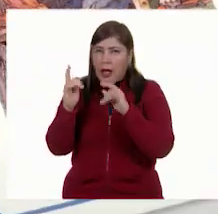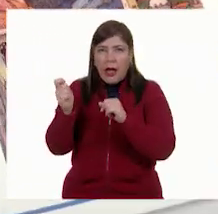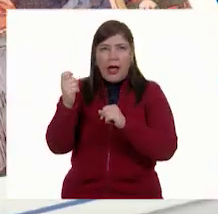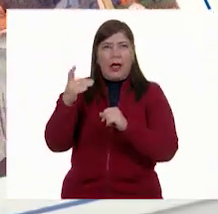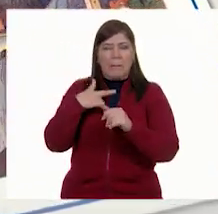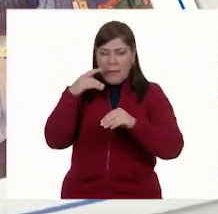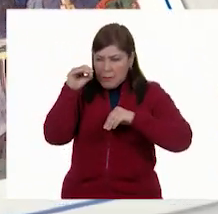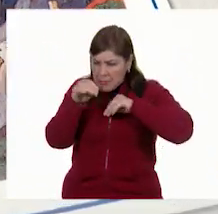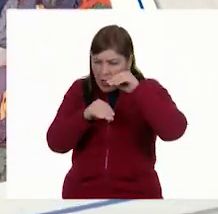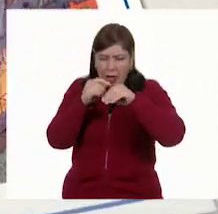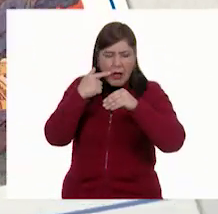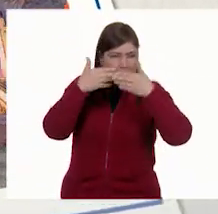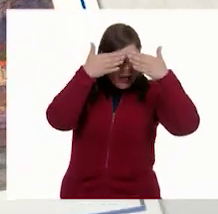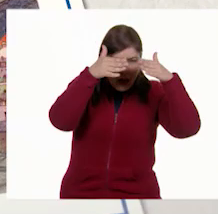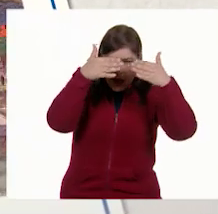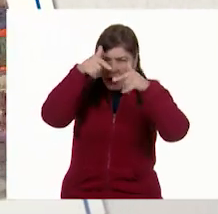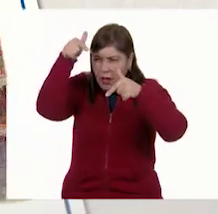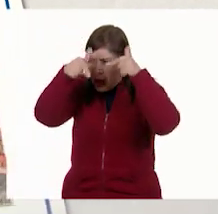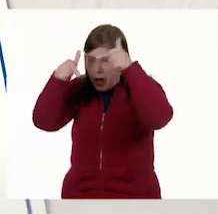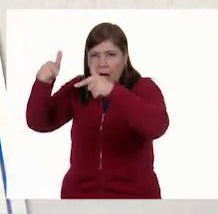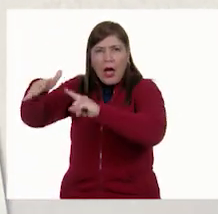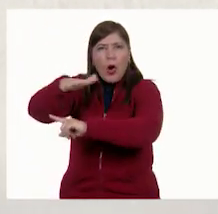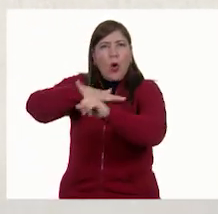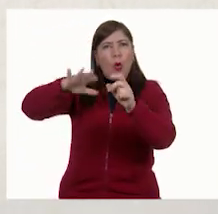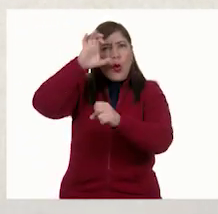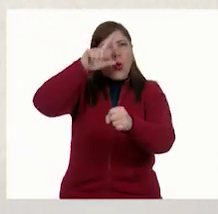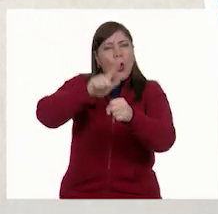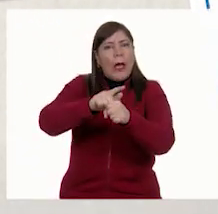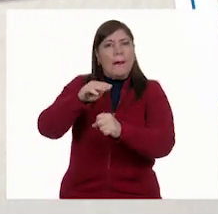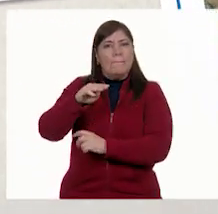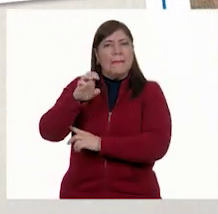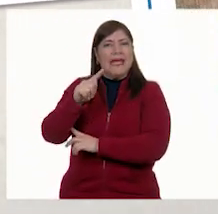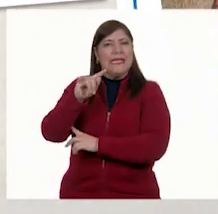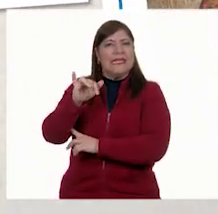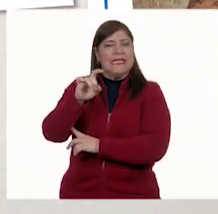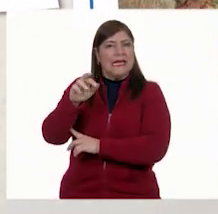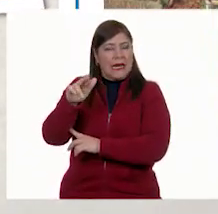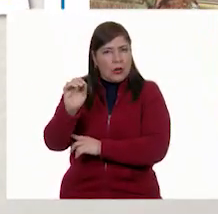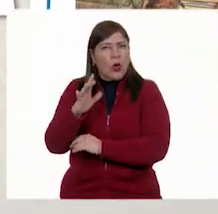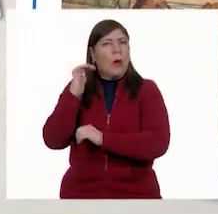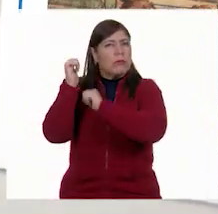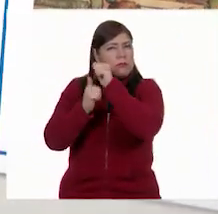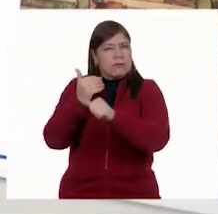el conocimiento sobre culturas mediterráneas, europeas y musulmanas.